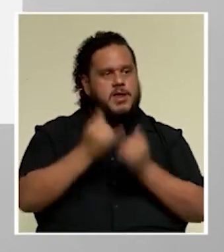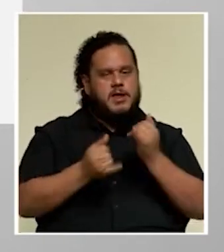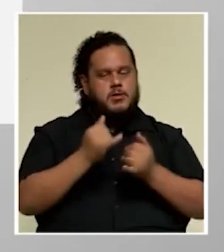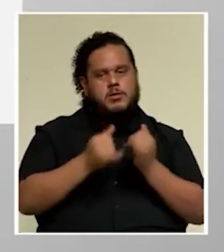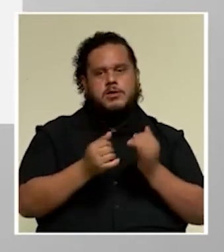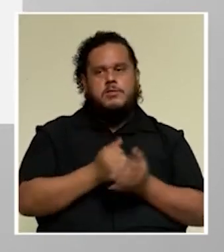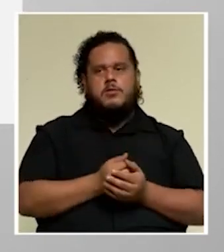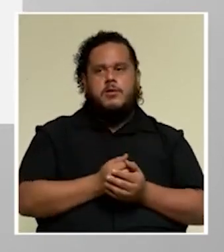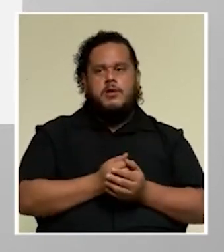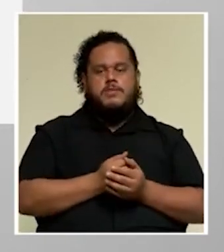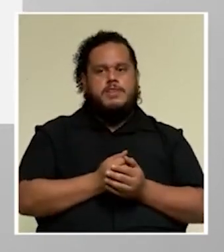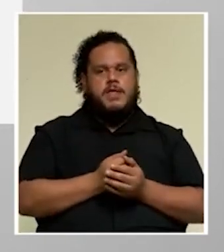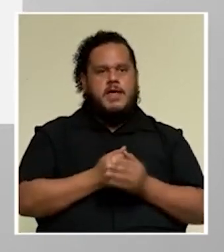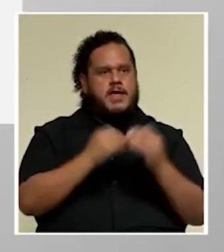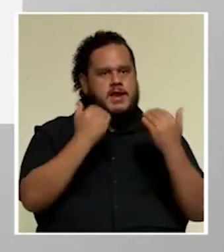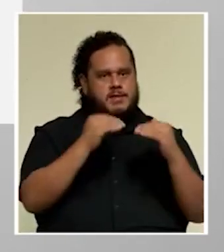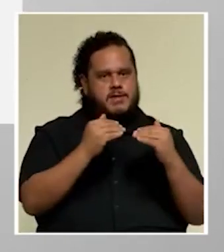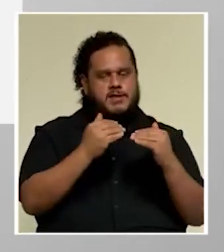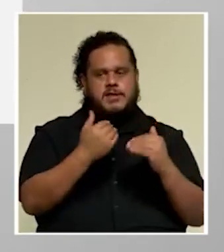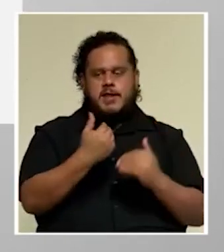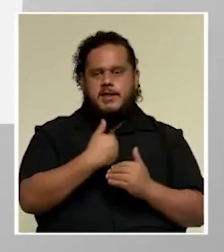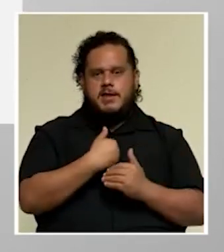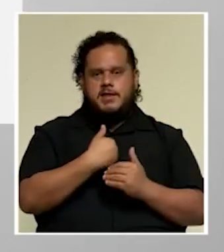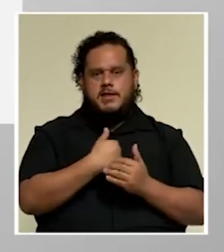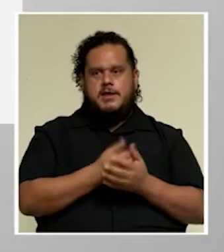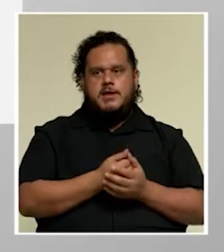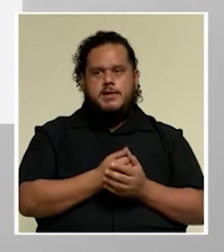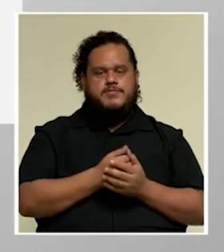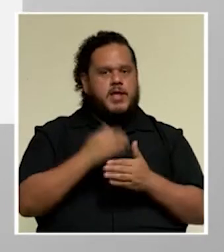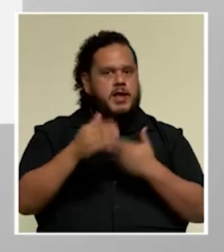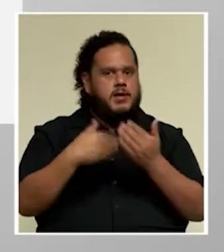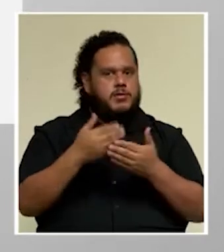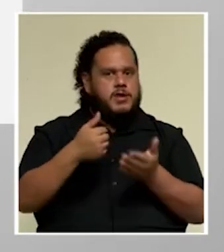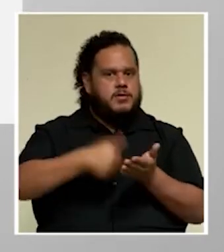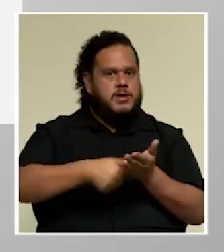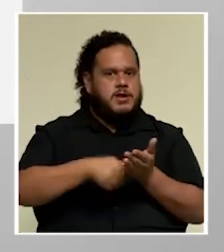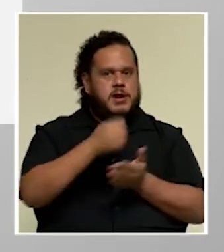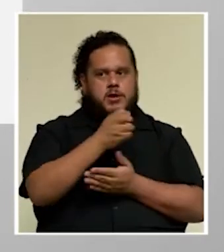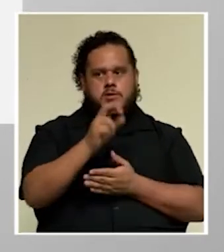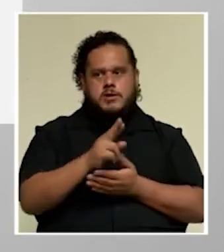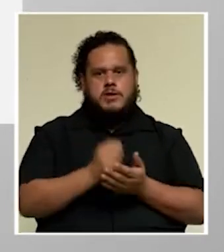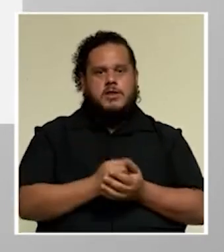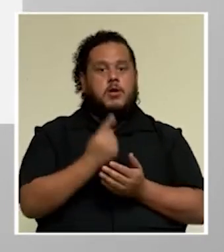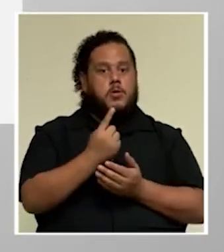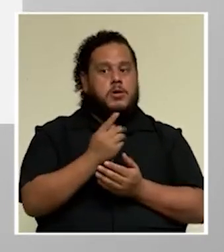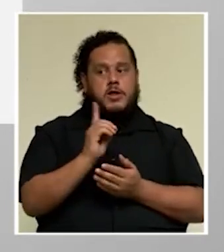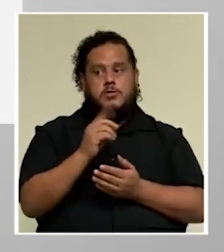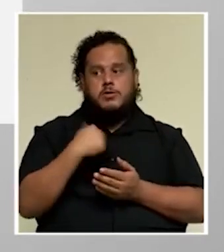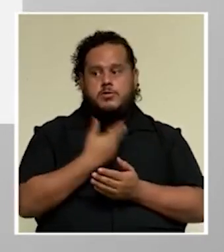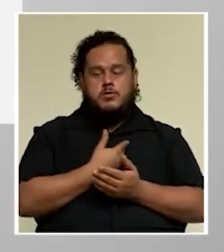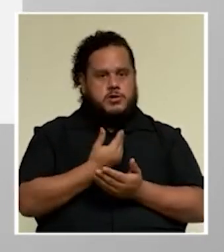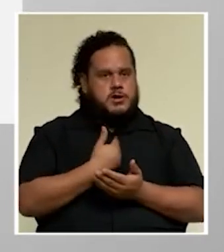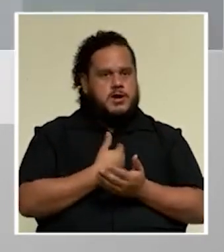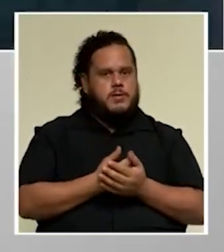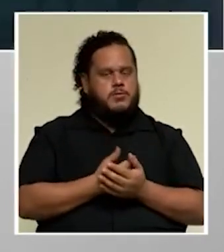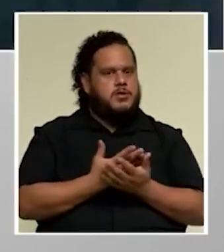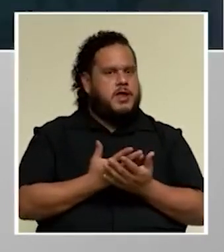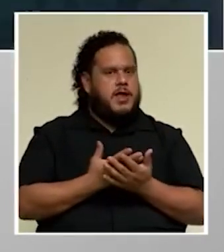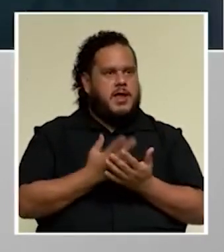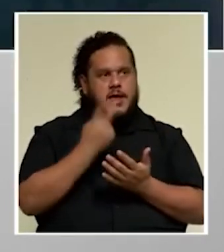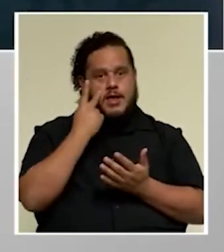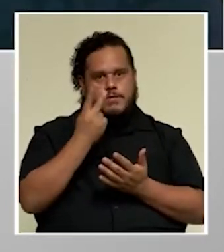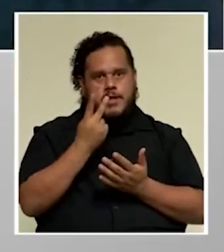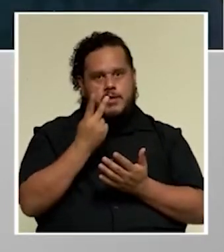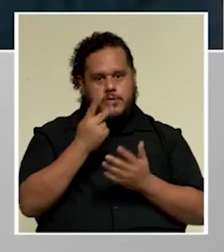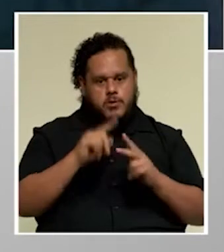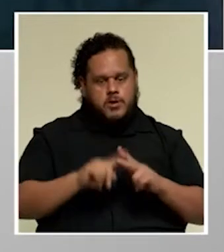de las fases que tendría del proceso electoral costarricense. Una en donde pasamos prácticamente, incluso habiendo